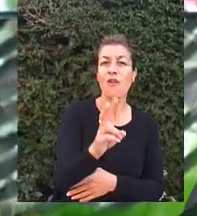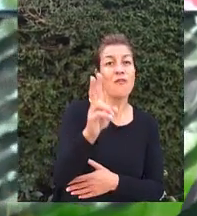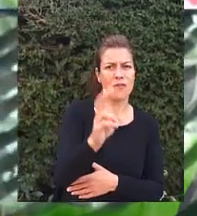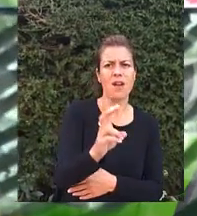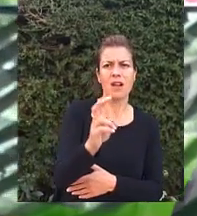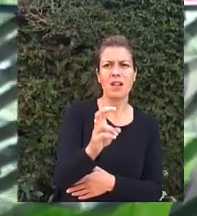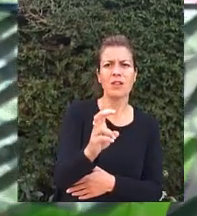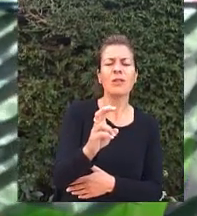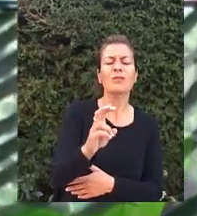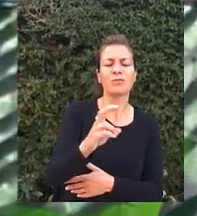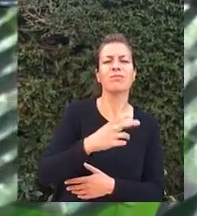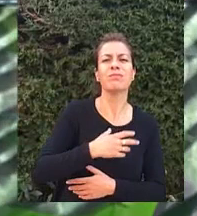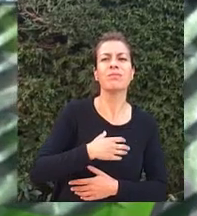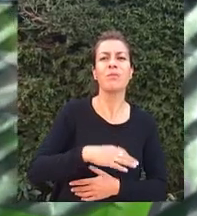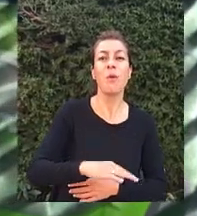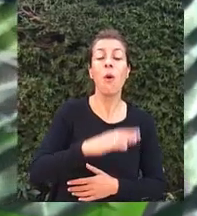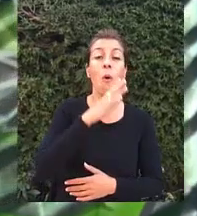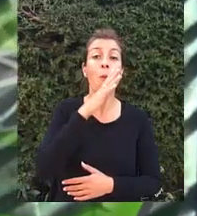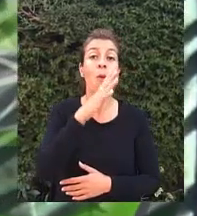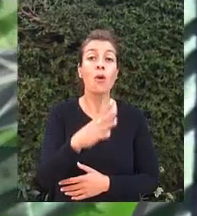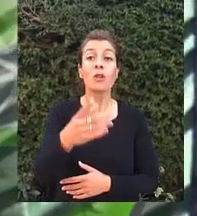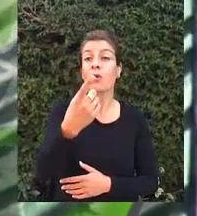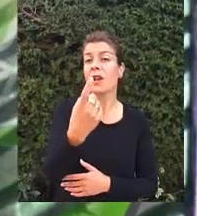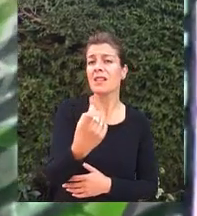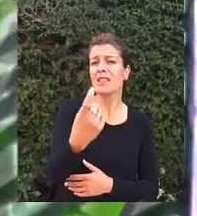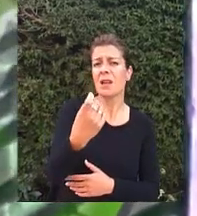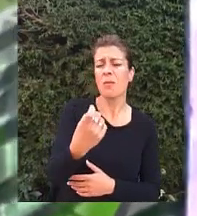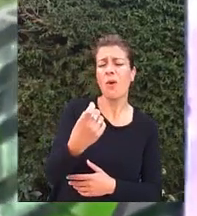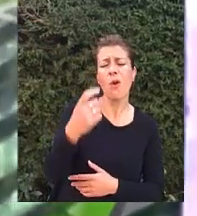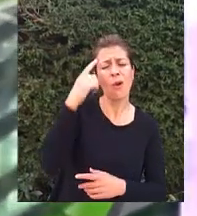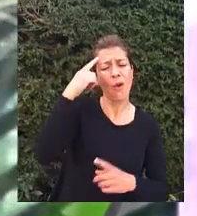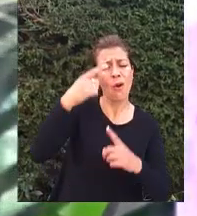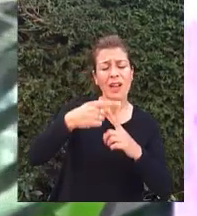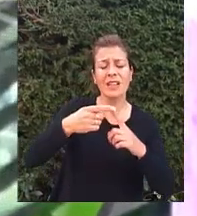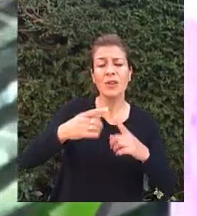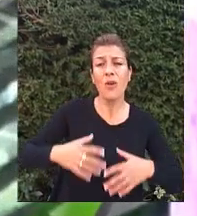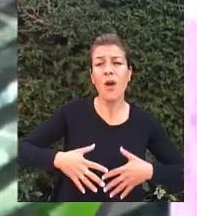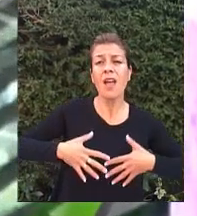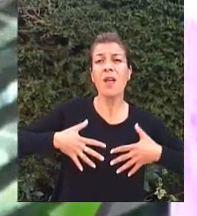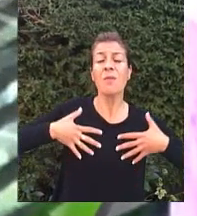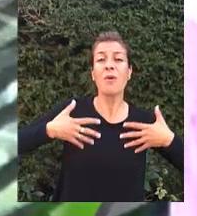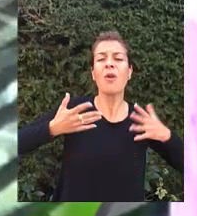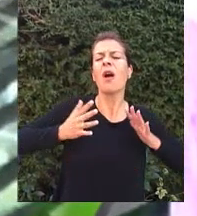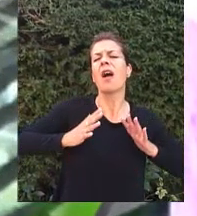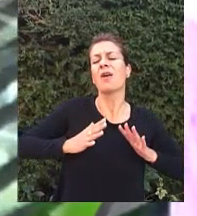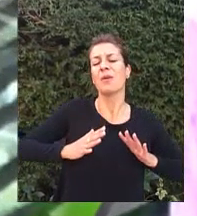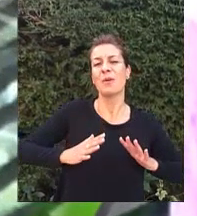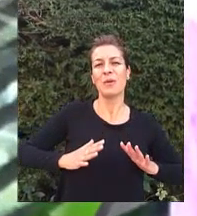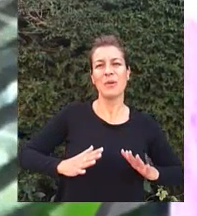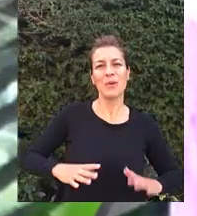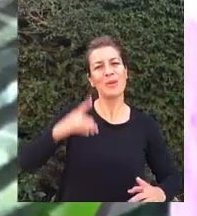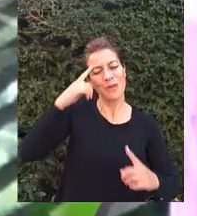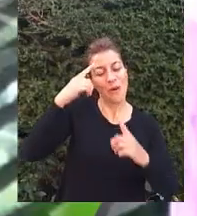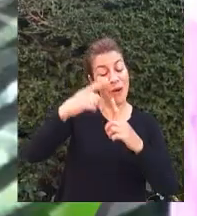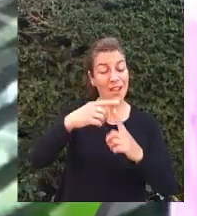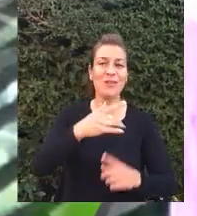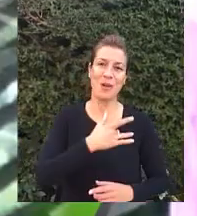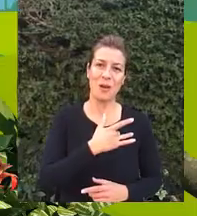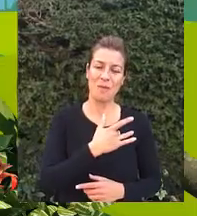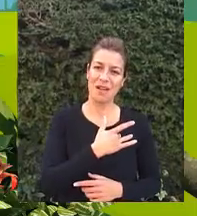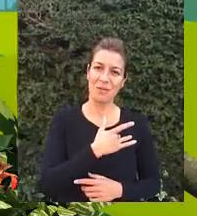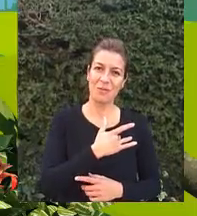válidos, nadie lo será. Porque nos necesitamos para aliviar nuestras emociones y para amar.